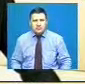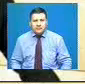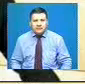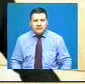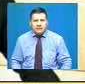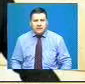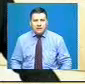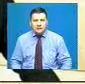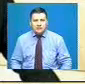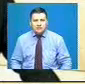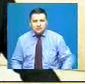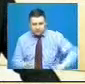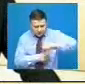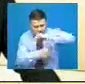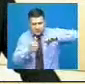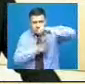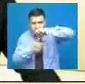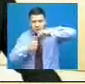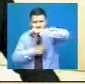La tasa de cambio.